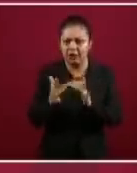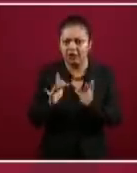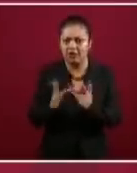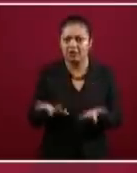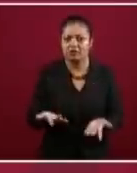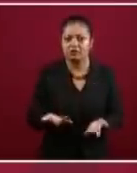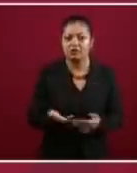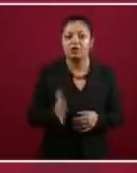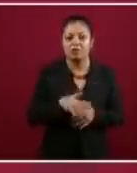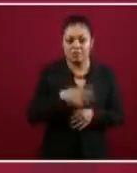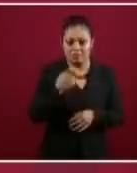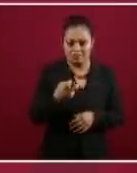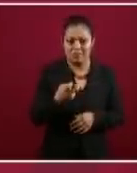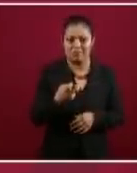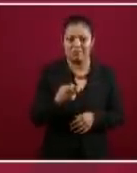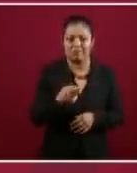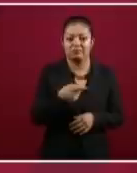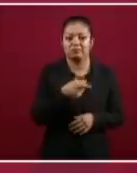Y así se puede